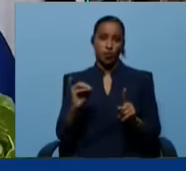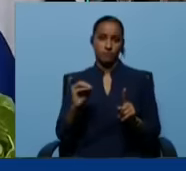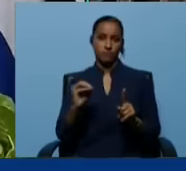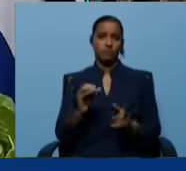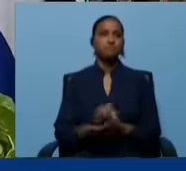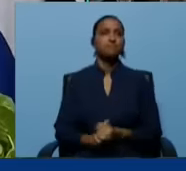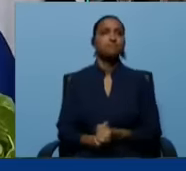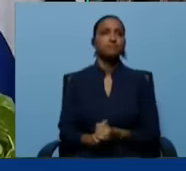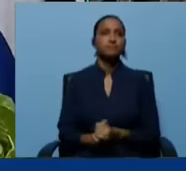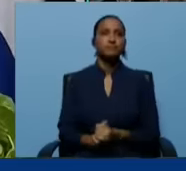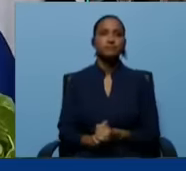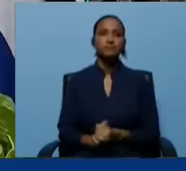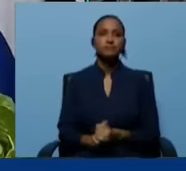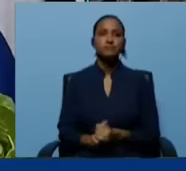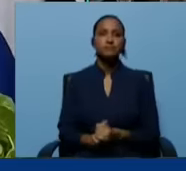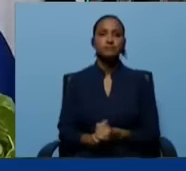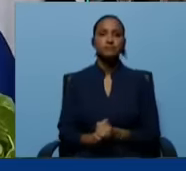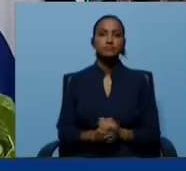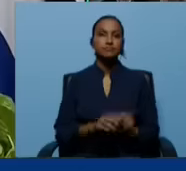destrozó